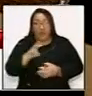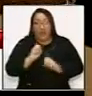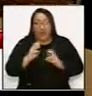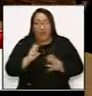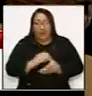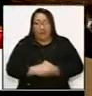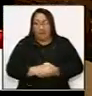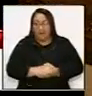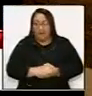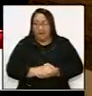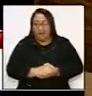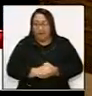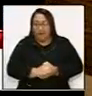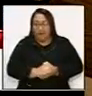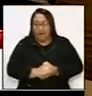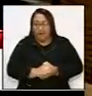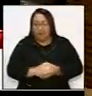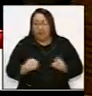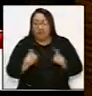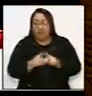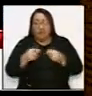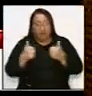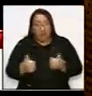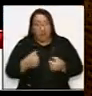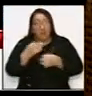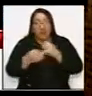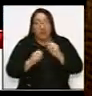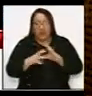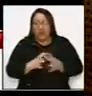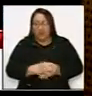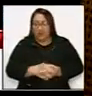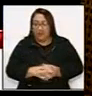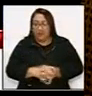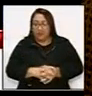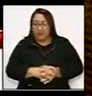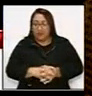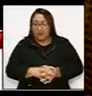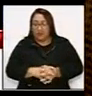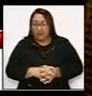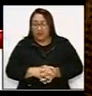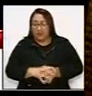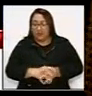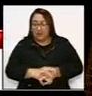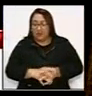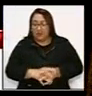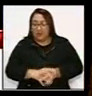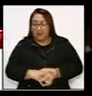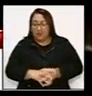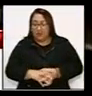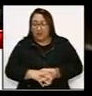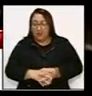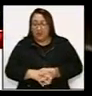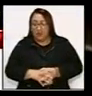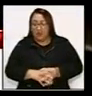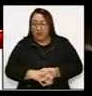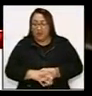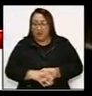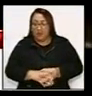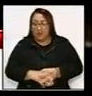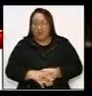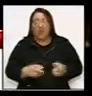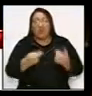claramente establecido, porque también es bueno aclarar que las responsabilidades son de distinto tipo,